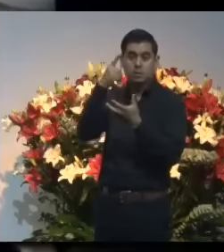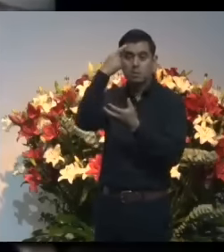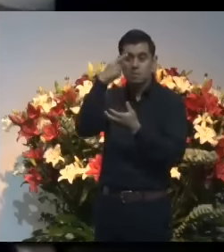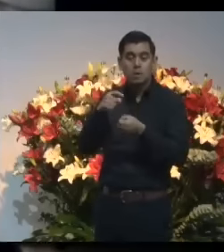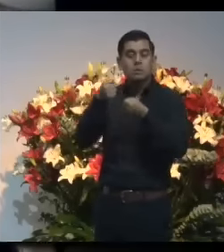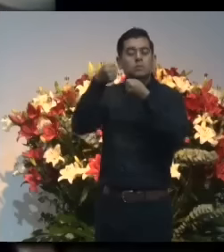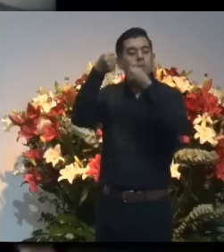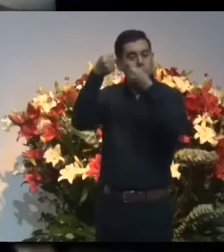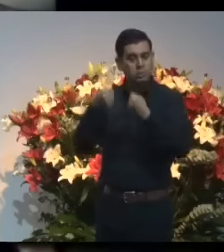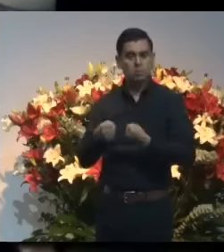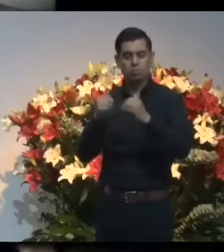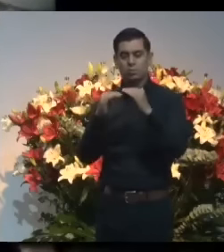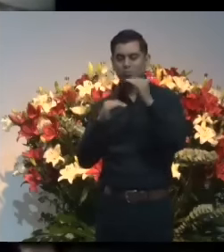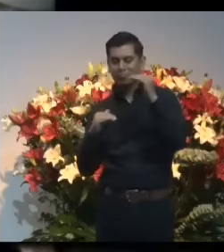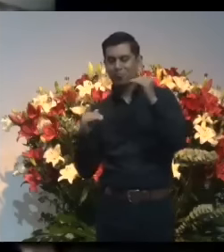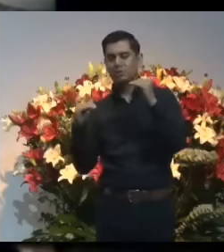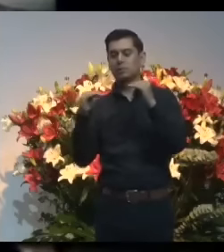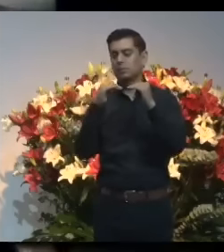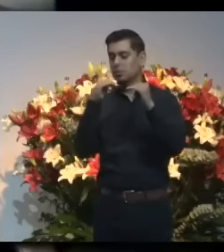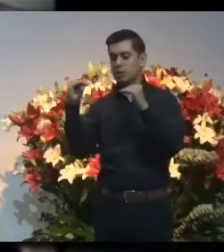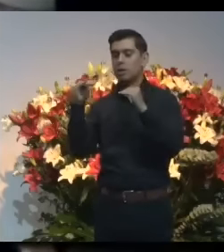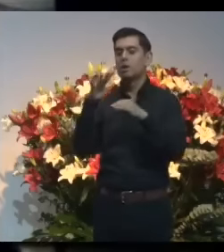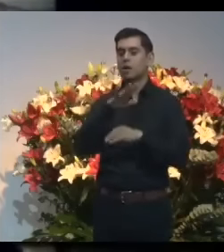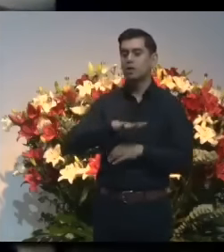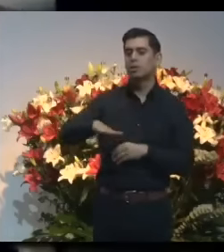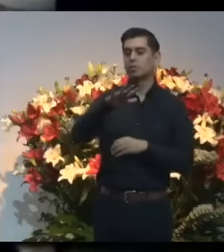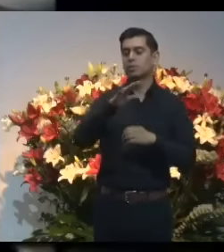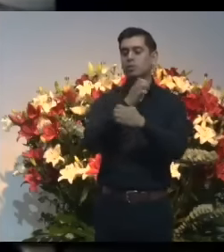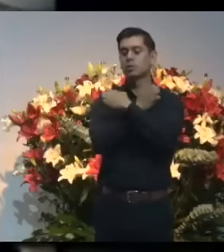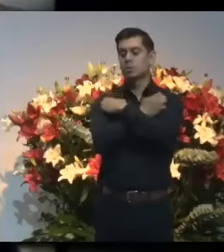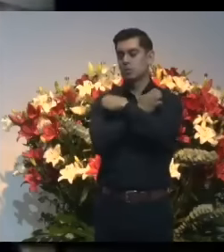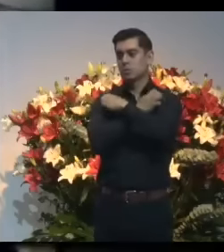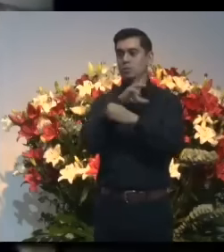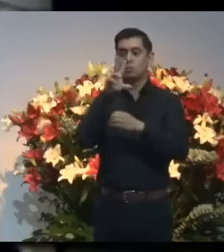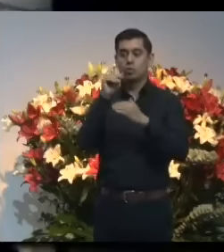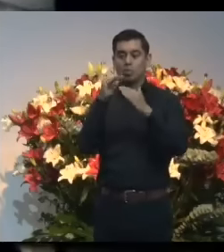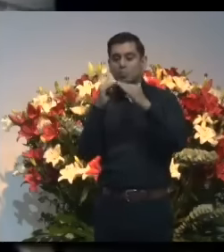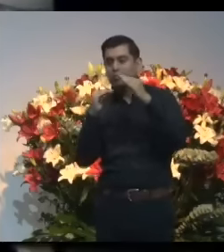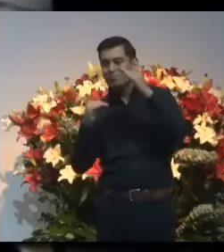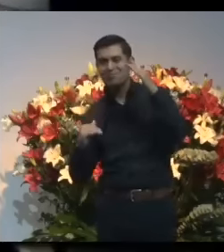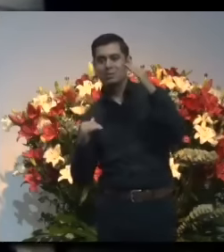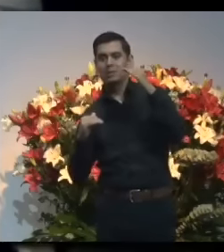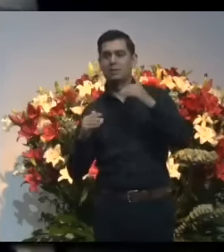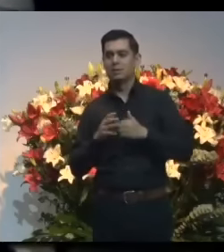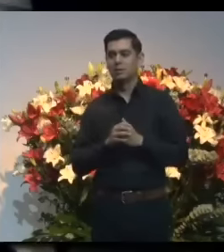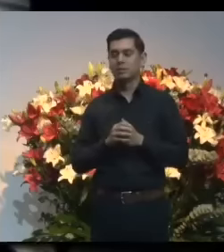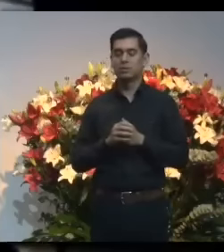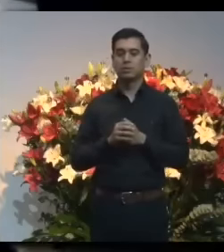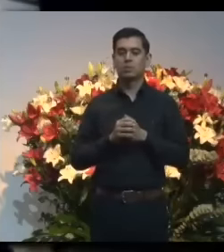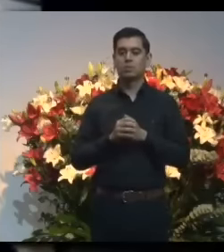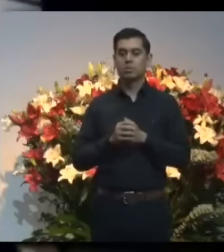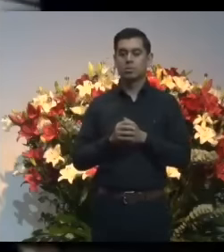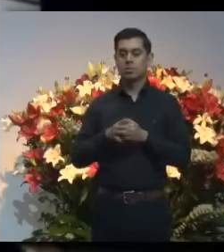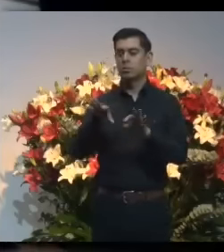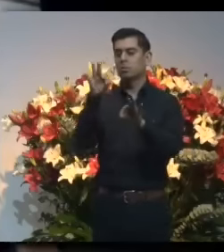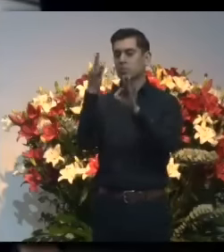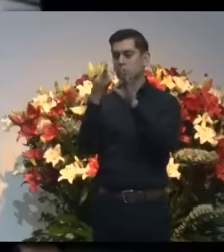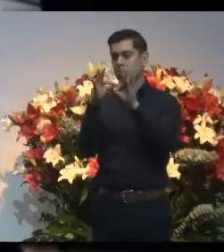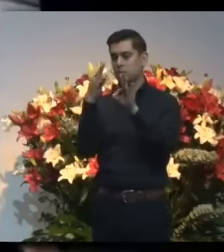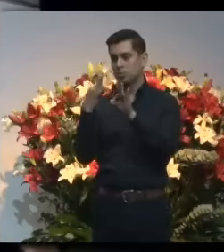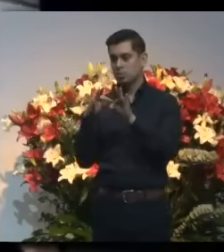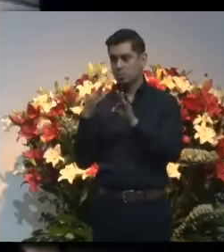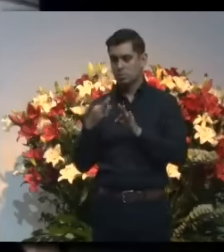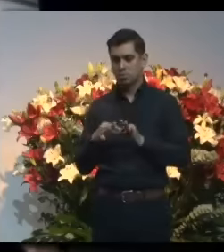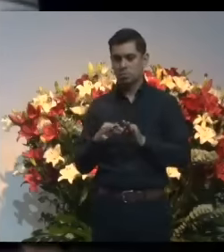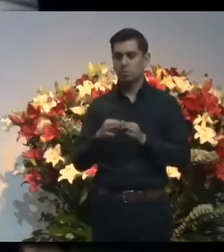de que esta brecha de desigualdad en términos educativos no se amplíe? Las medidas concretas van a ser primero, que vuelvan